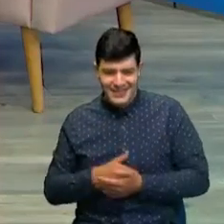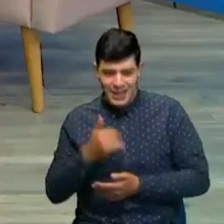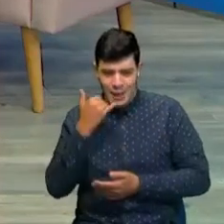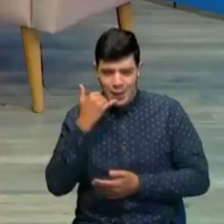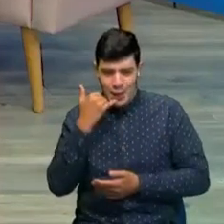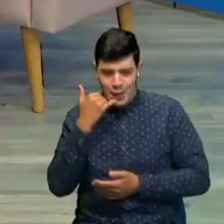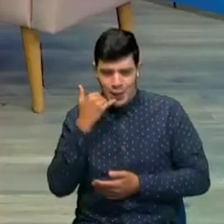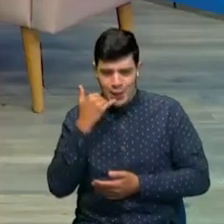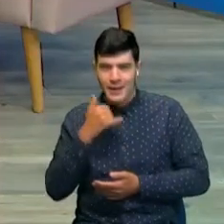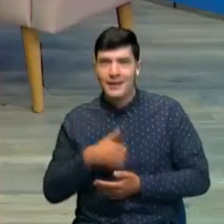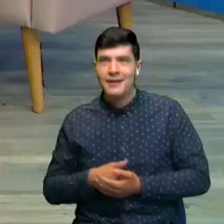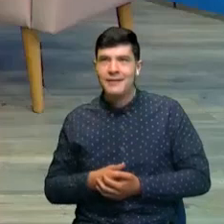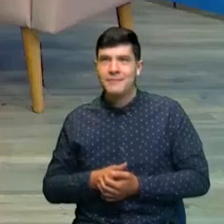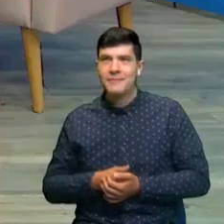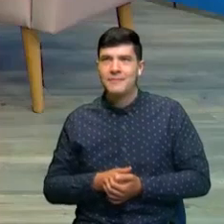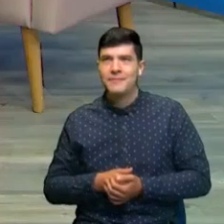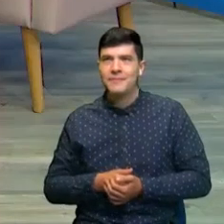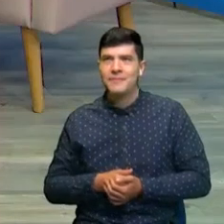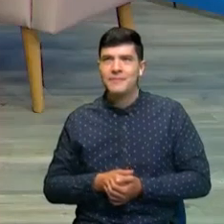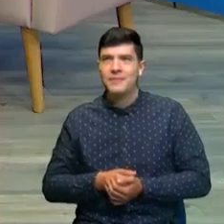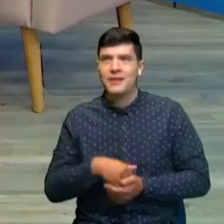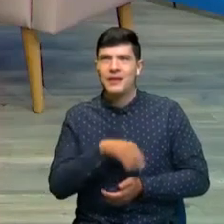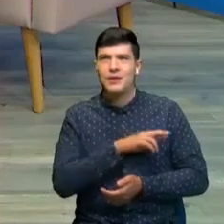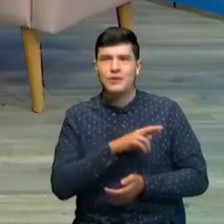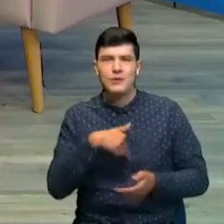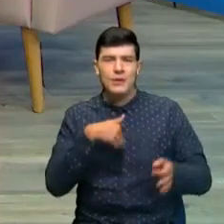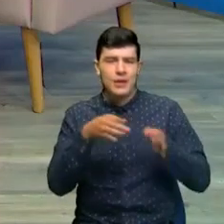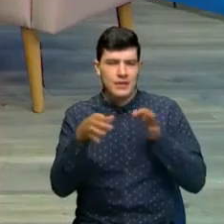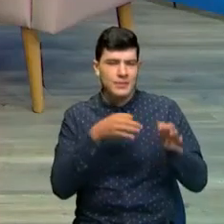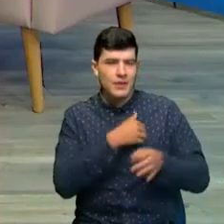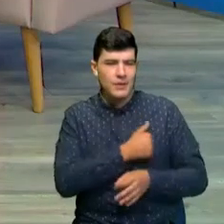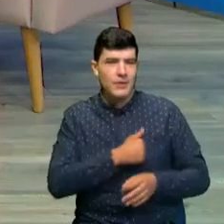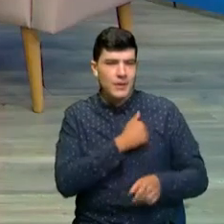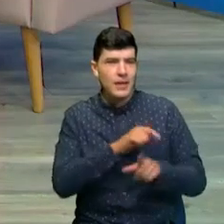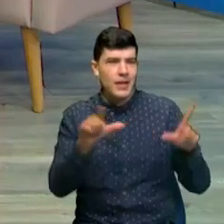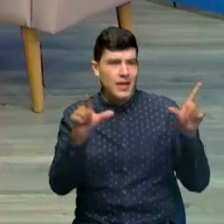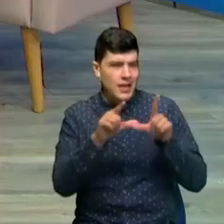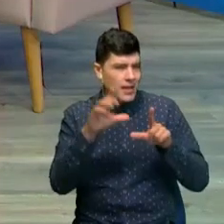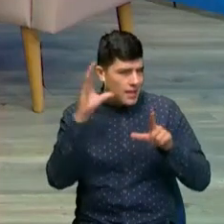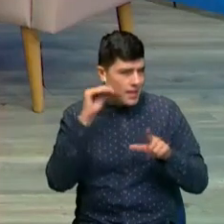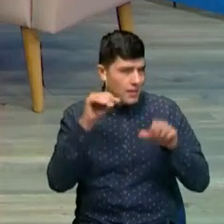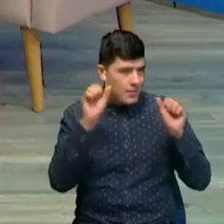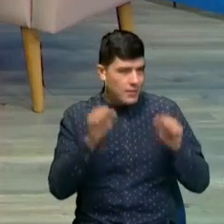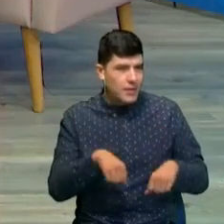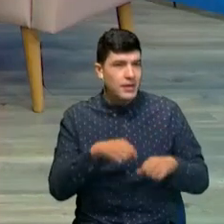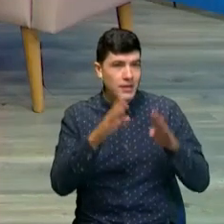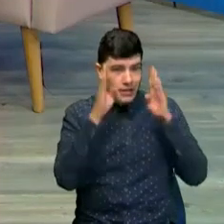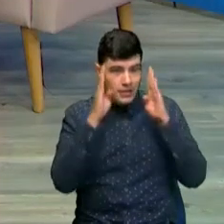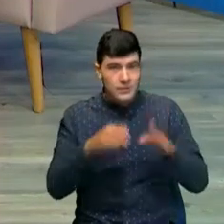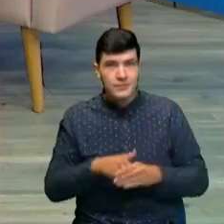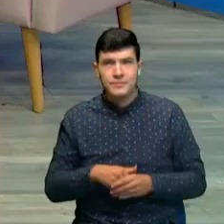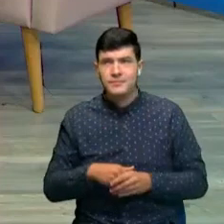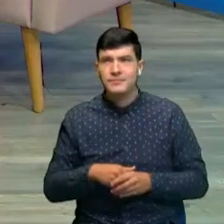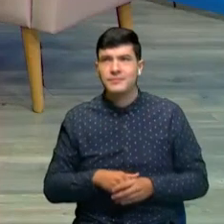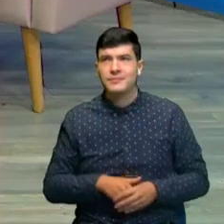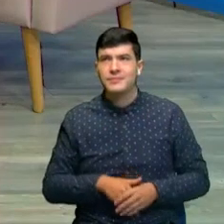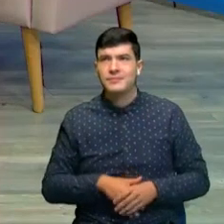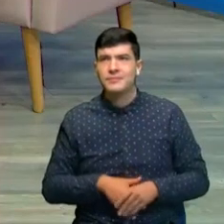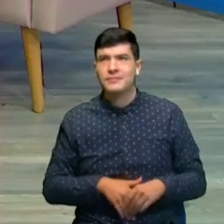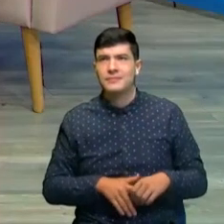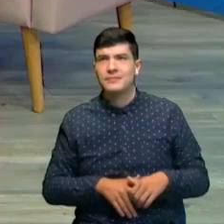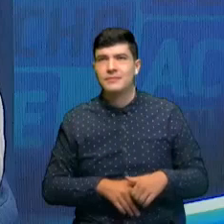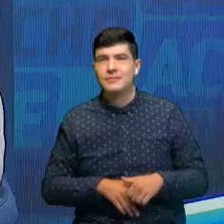Bueno, retornemos, le explicamos a doña María, le baje el volumen al televisor para poderle escuchar. Vamos a leer otra inquietud que